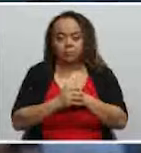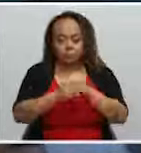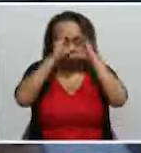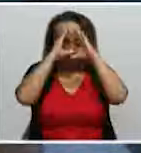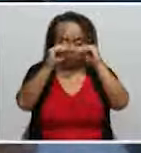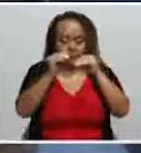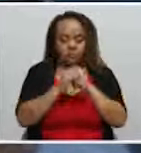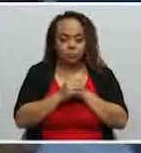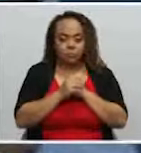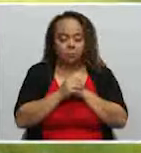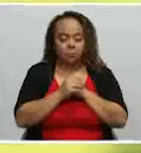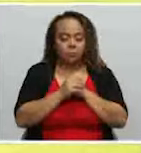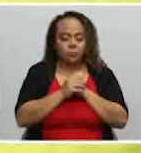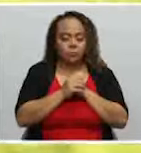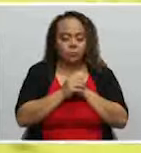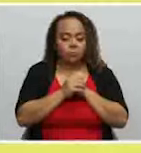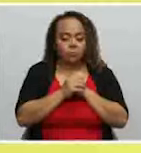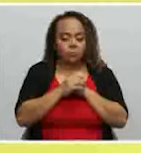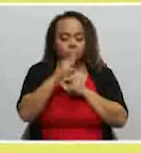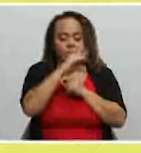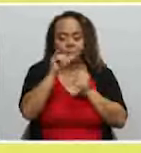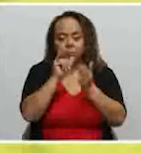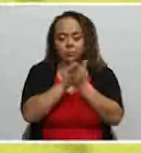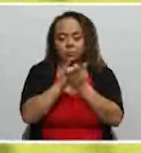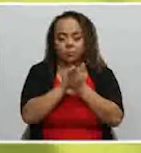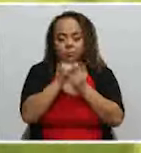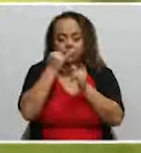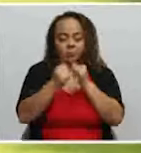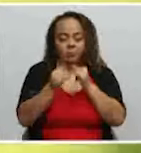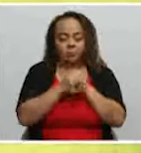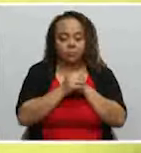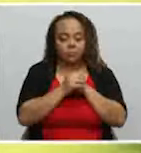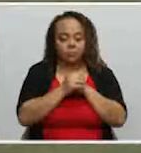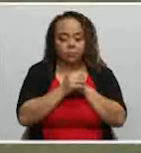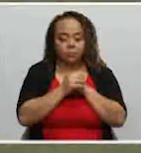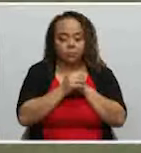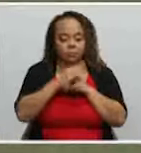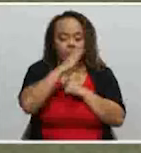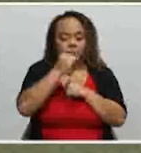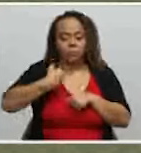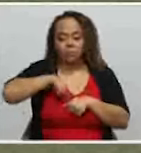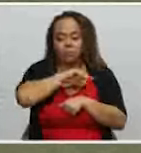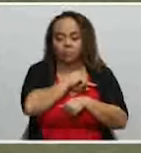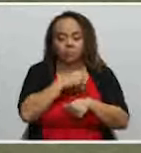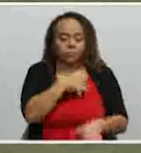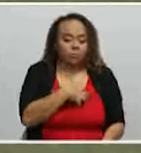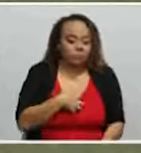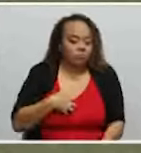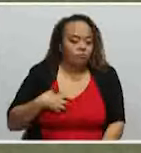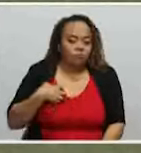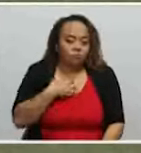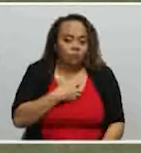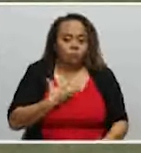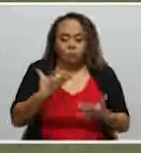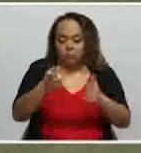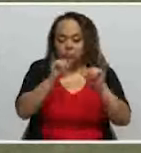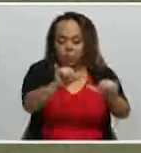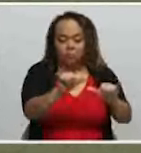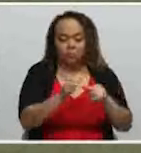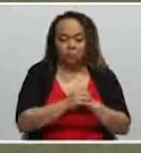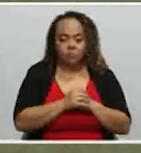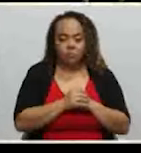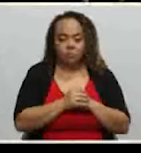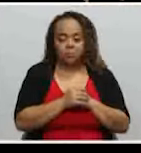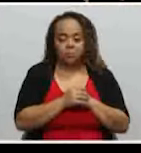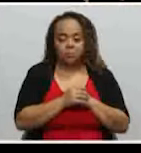conocer ya lo que se terminó resolviendo. El hecho de que nosotros egoístamente quisiéramos que permanezca acá